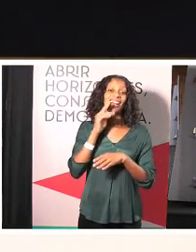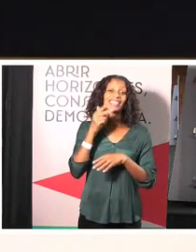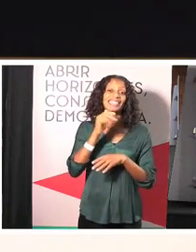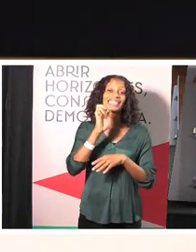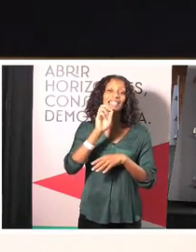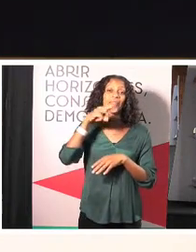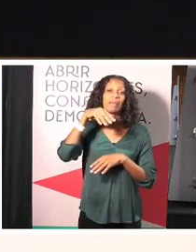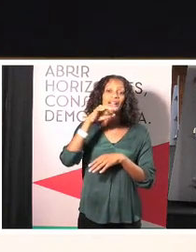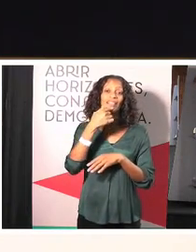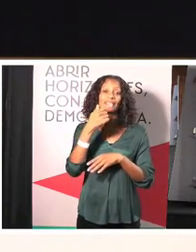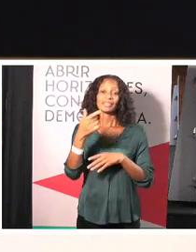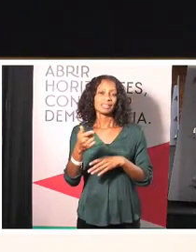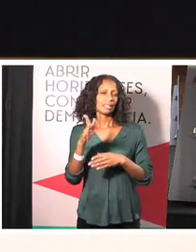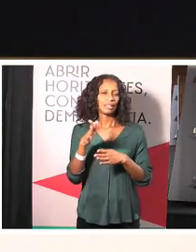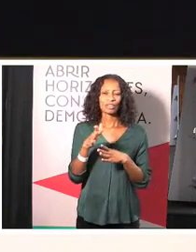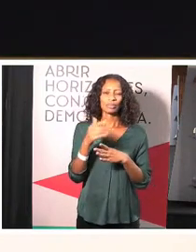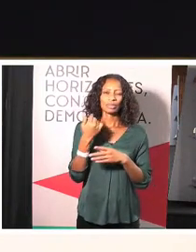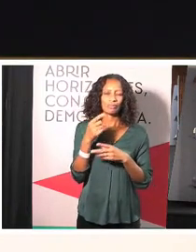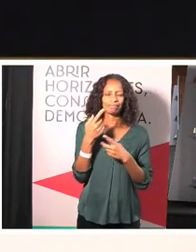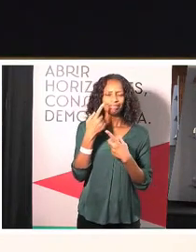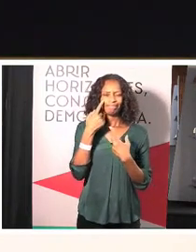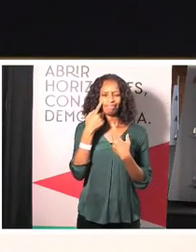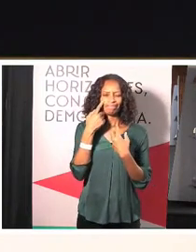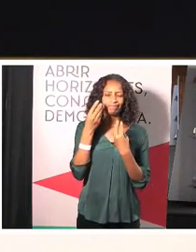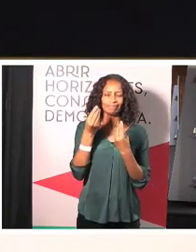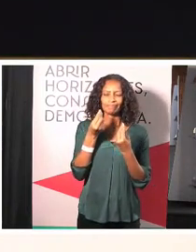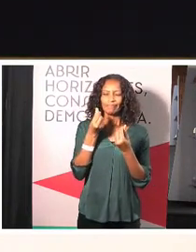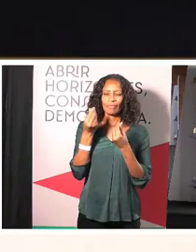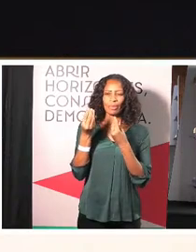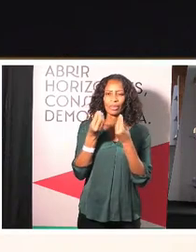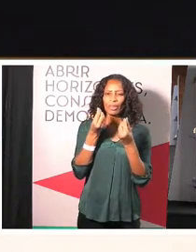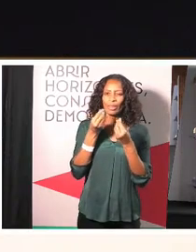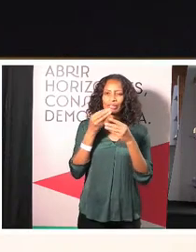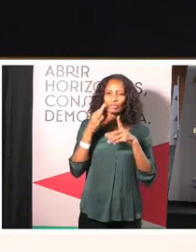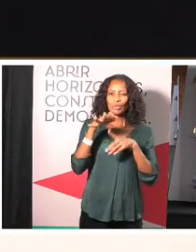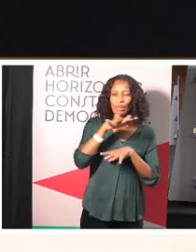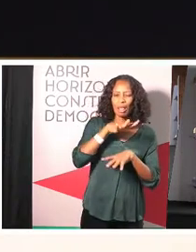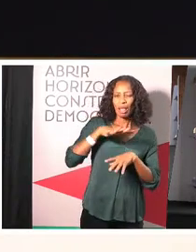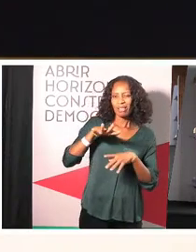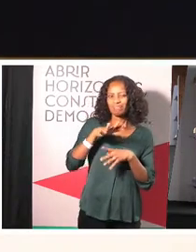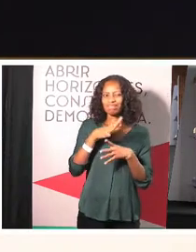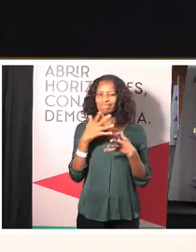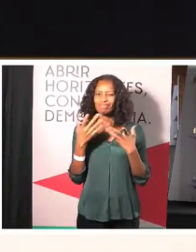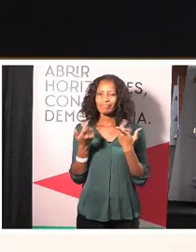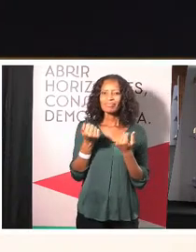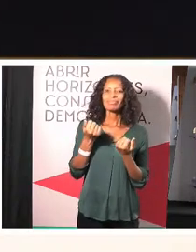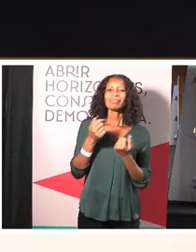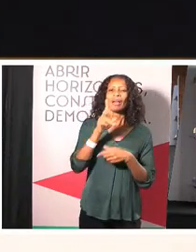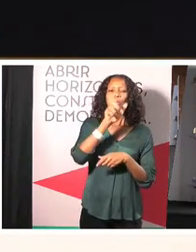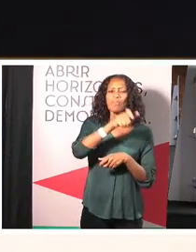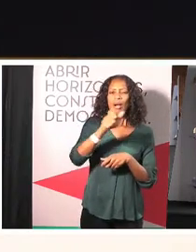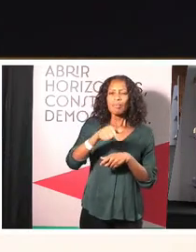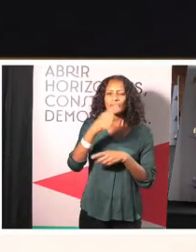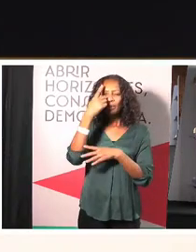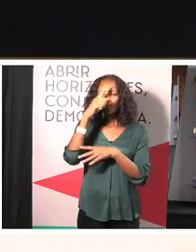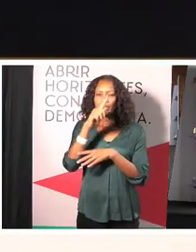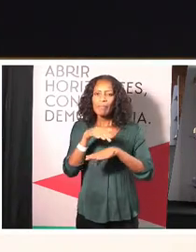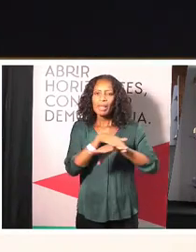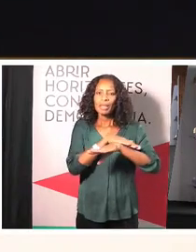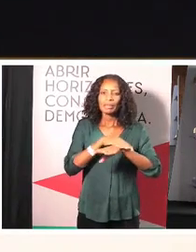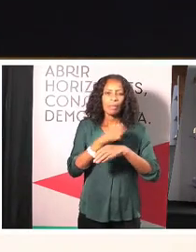gente, eso se palpa. Se palpa en el ambiente que la gente cree que el Estado no tiene ningún poder. O sea,